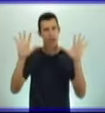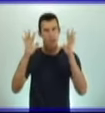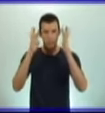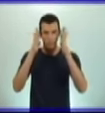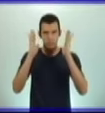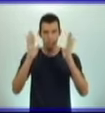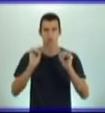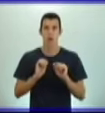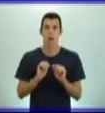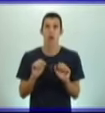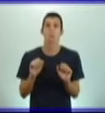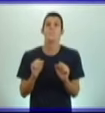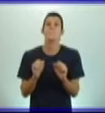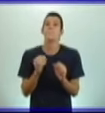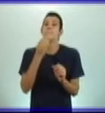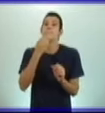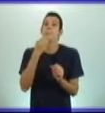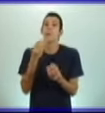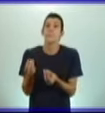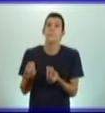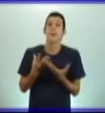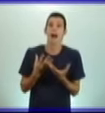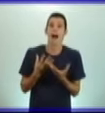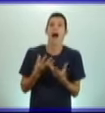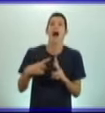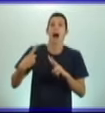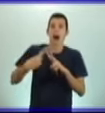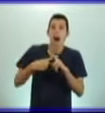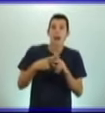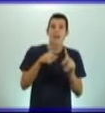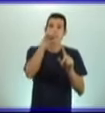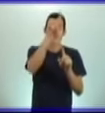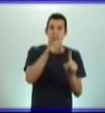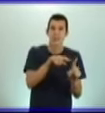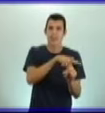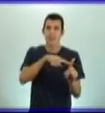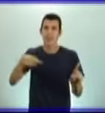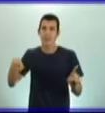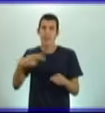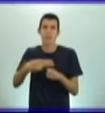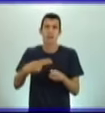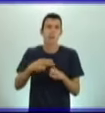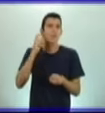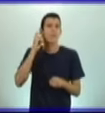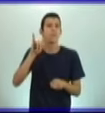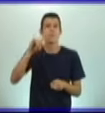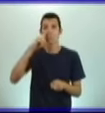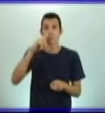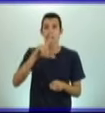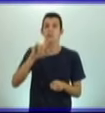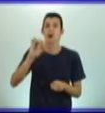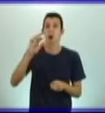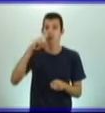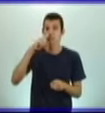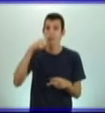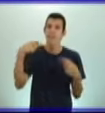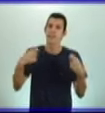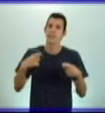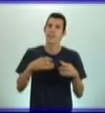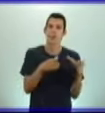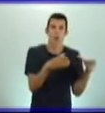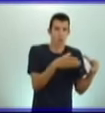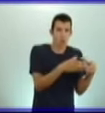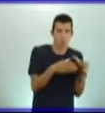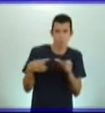función, cada elemento del conjunto dominio, le corresponde uno y solo un elemento del conjunto imagen.